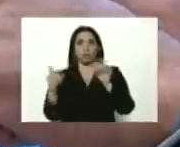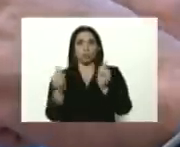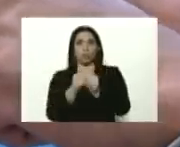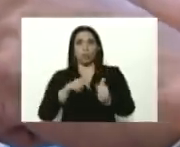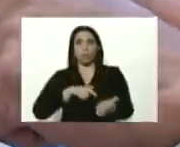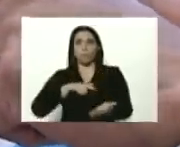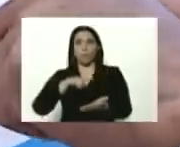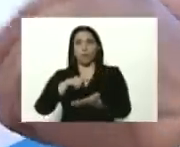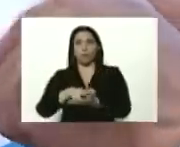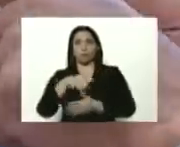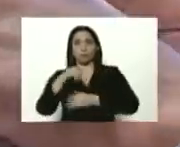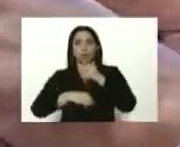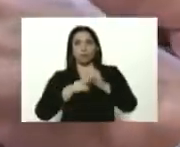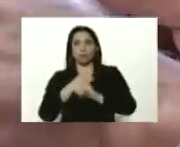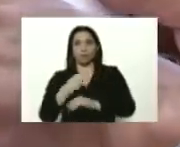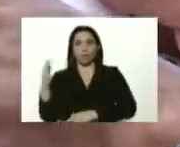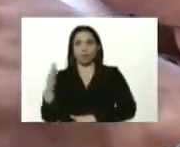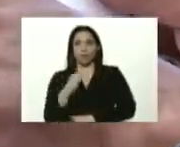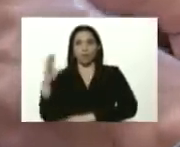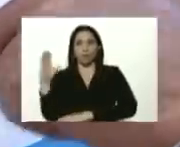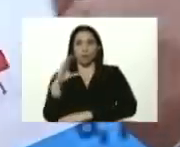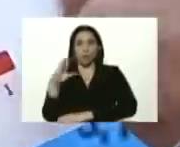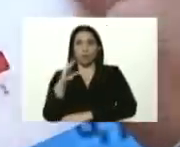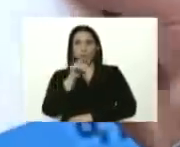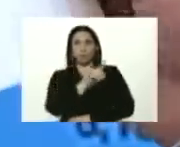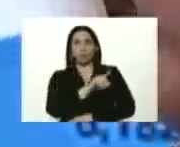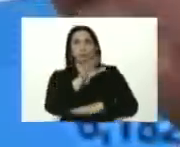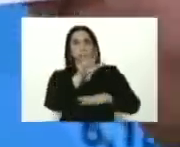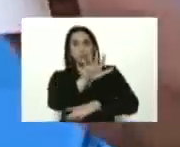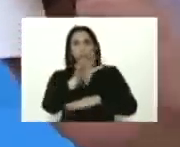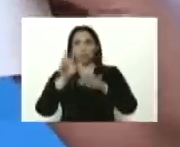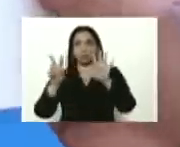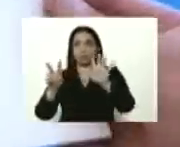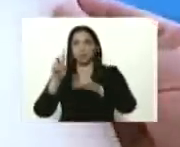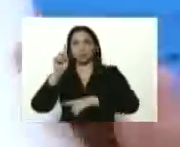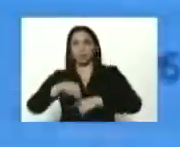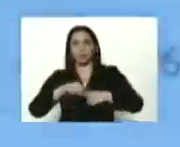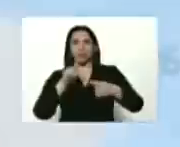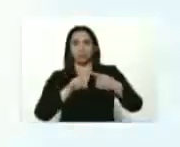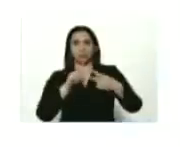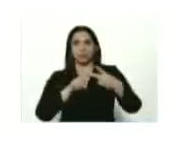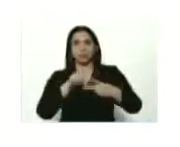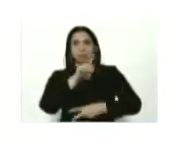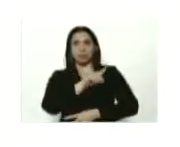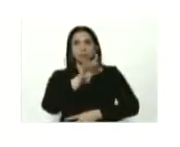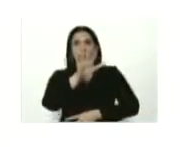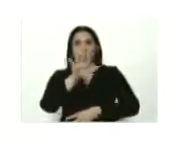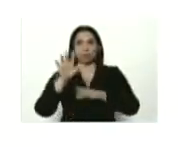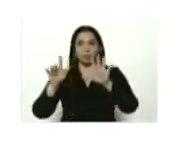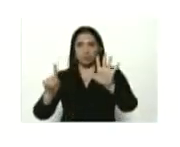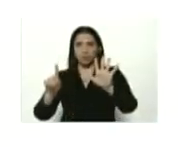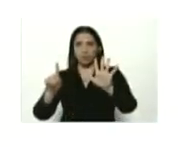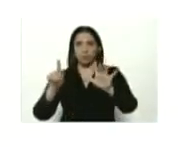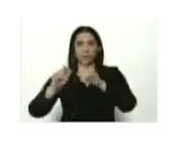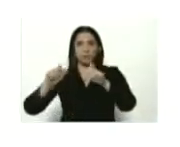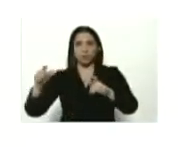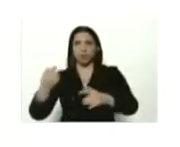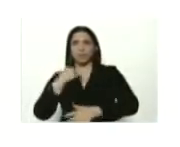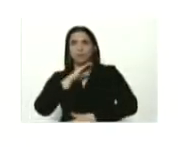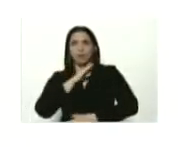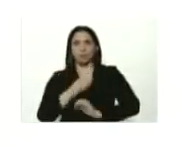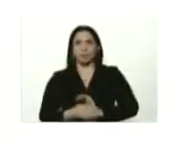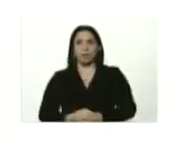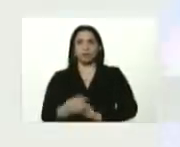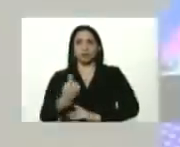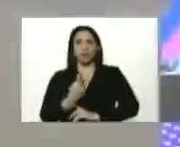provienen de Colombia, sería 157, 166 casos. Solamente ayer